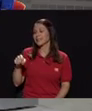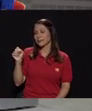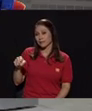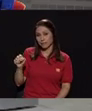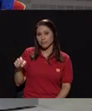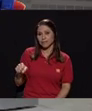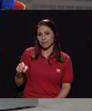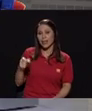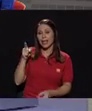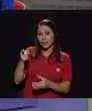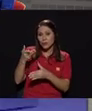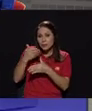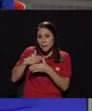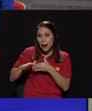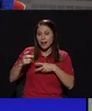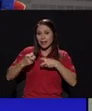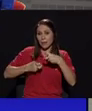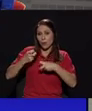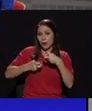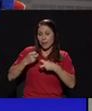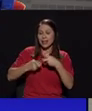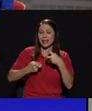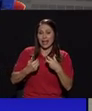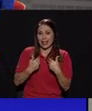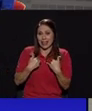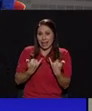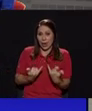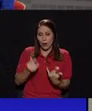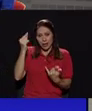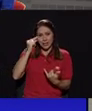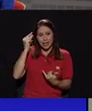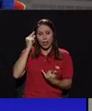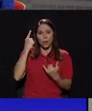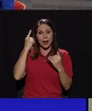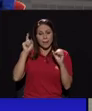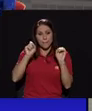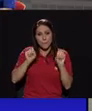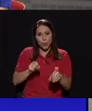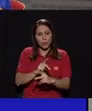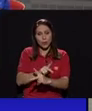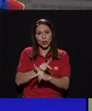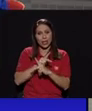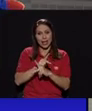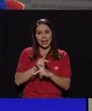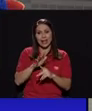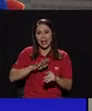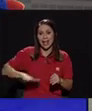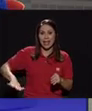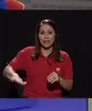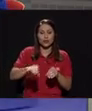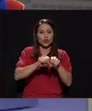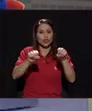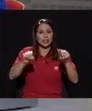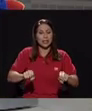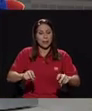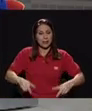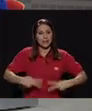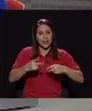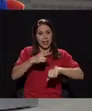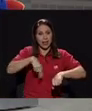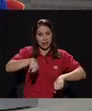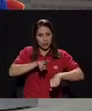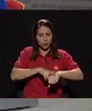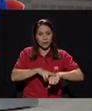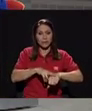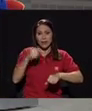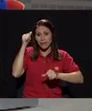Maribel, y es parte de la problemática que también sufre el Estado para poder proteger estos ecosistemas. Recordemos